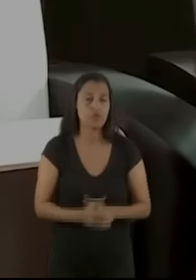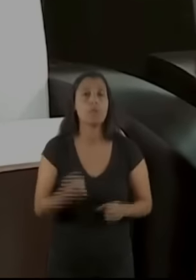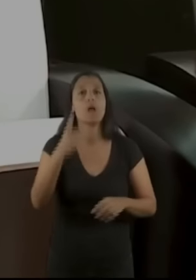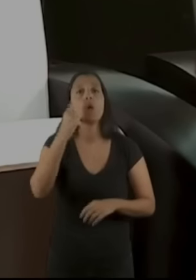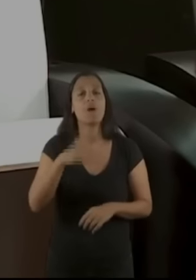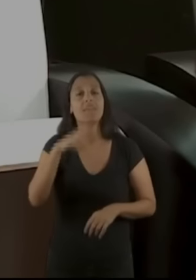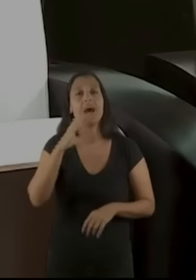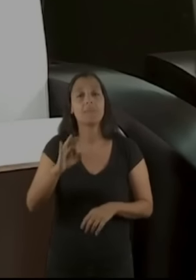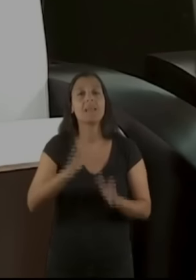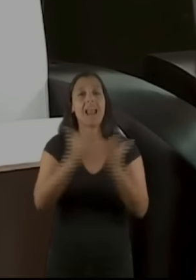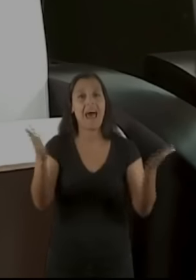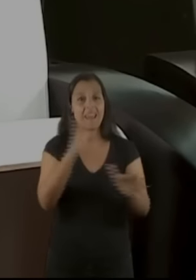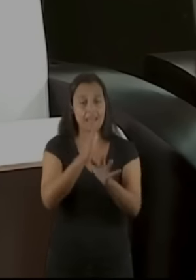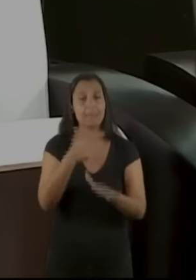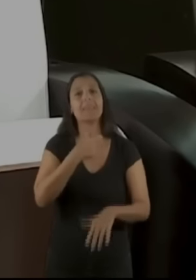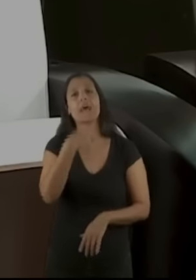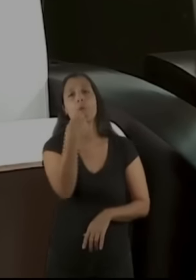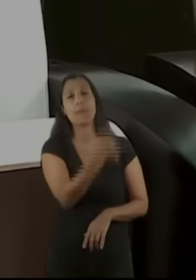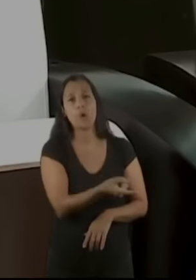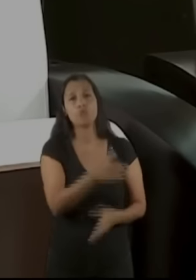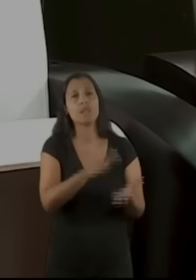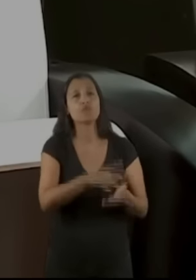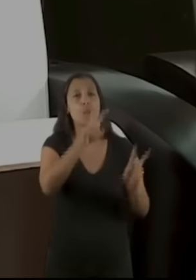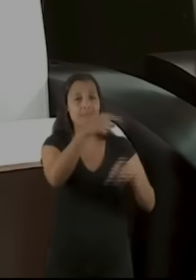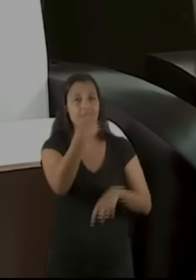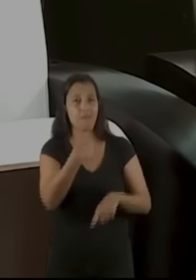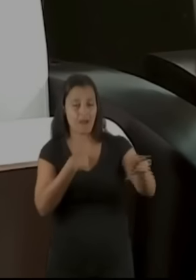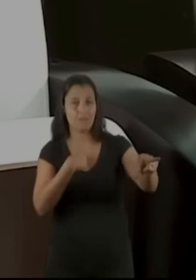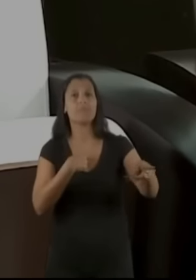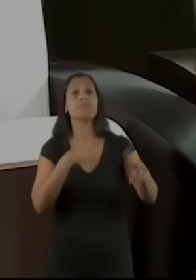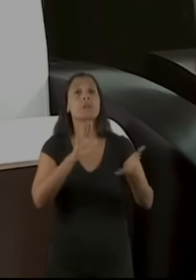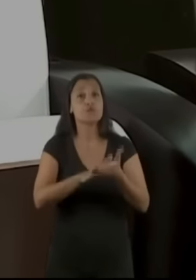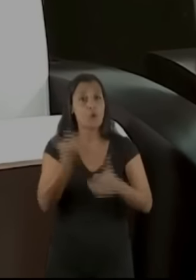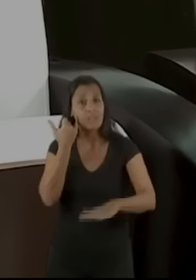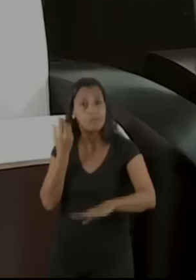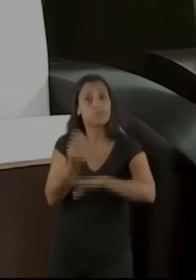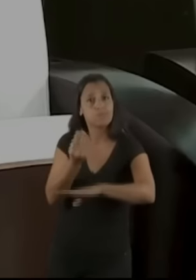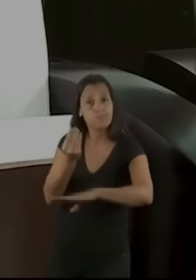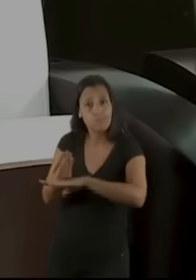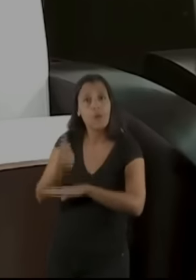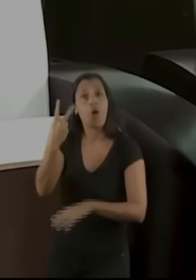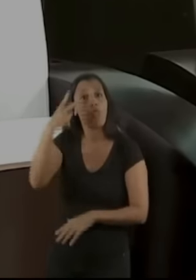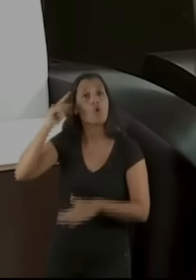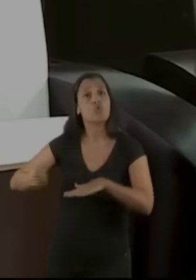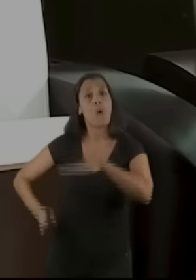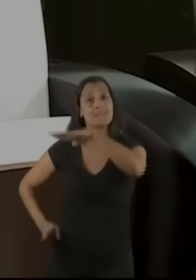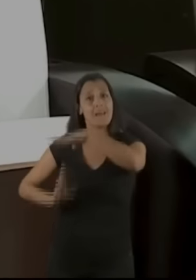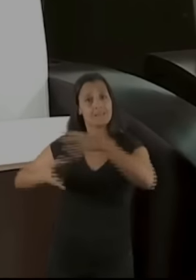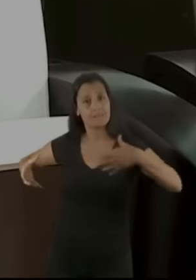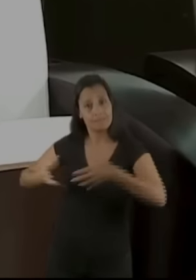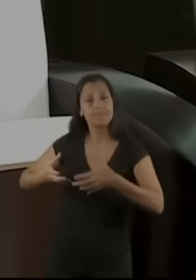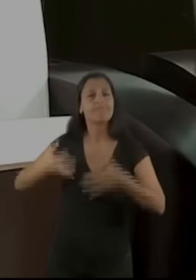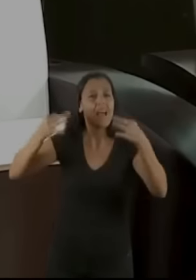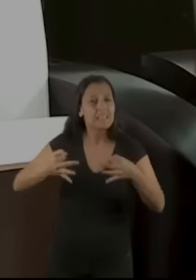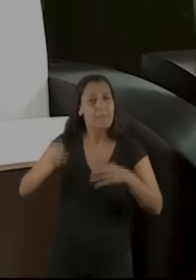Ignacio cómo andas consultar en función de lo que vos dijiste sobre la designación de los dos jueces de la corte eh en particular